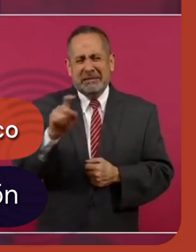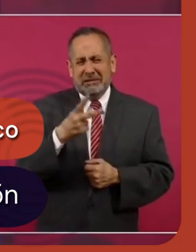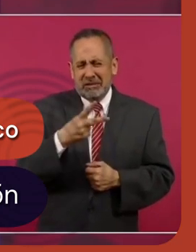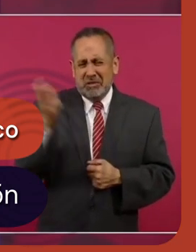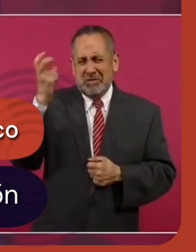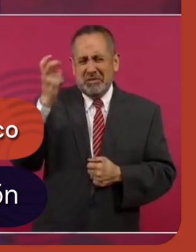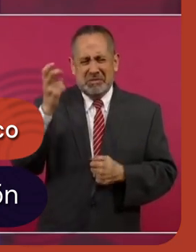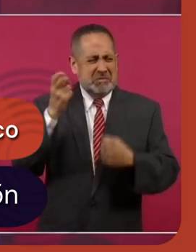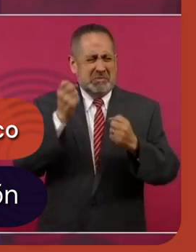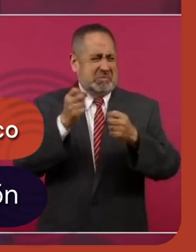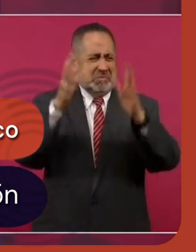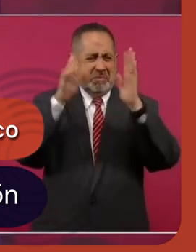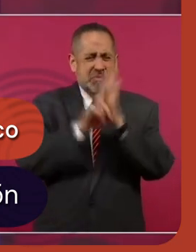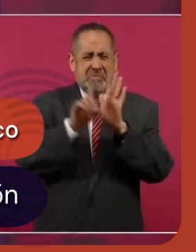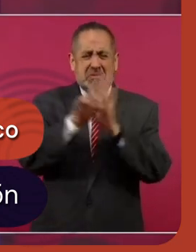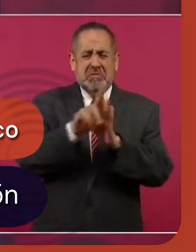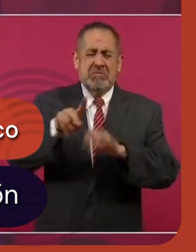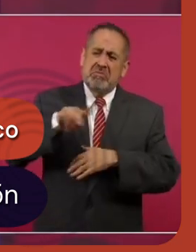100, 200,